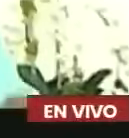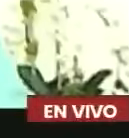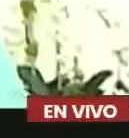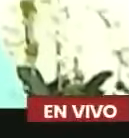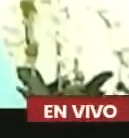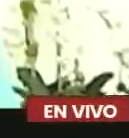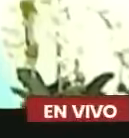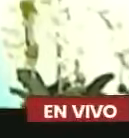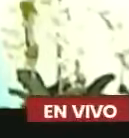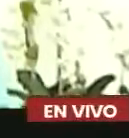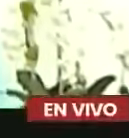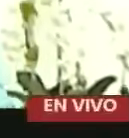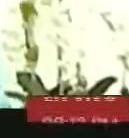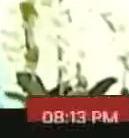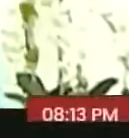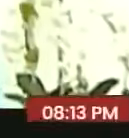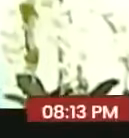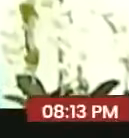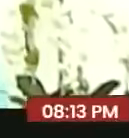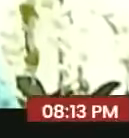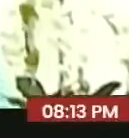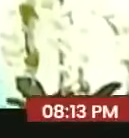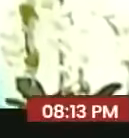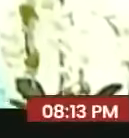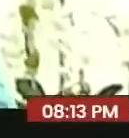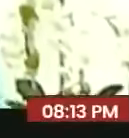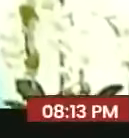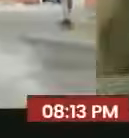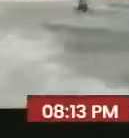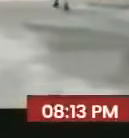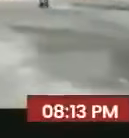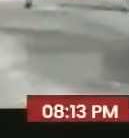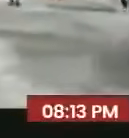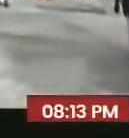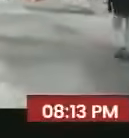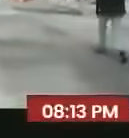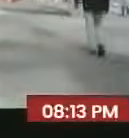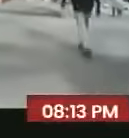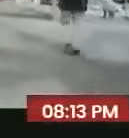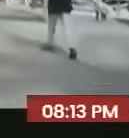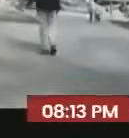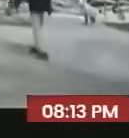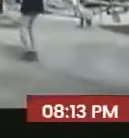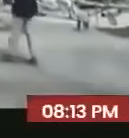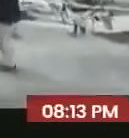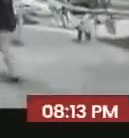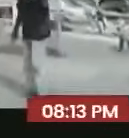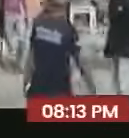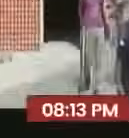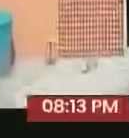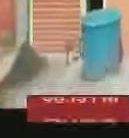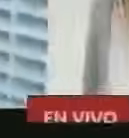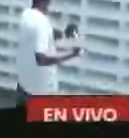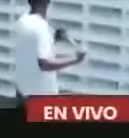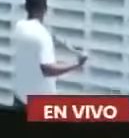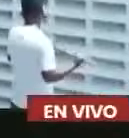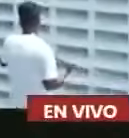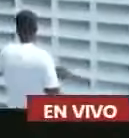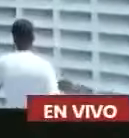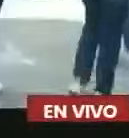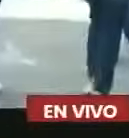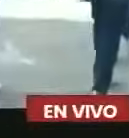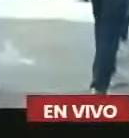familias. Vamos a conformar las Bricomiles, Brigadas Comunitarias Militares para la Salud y